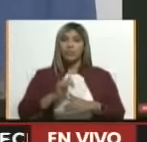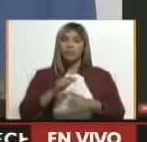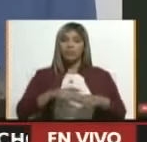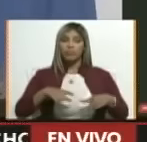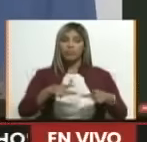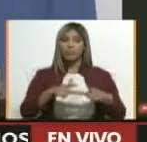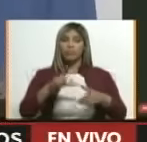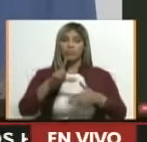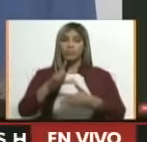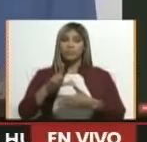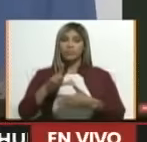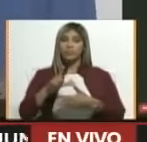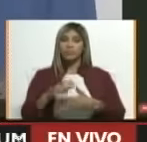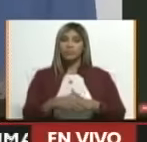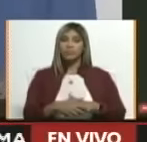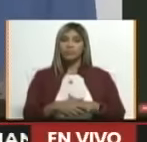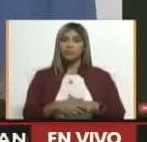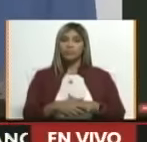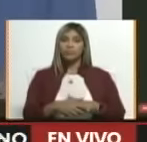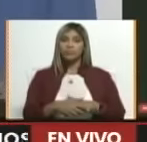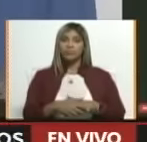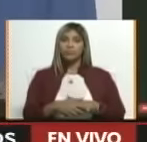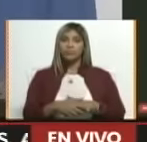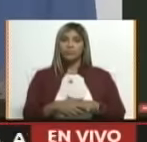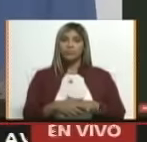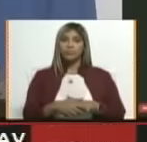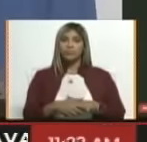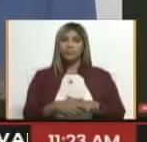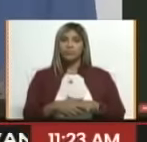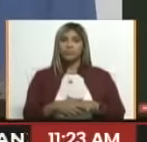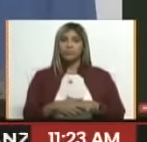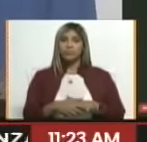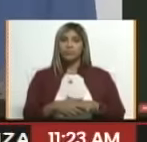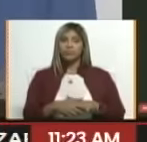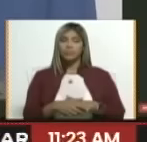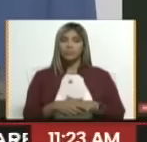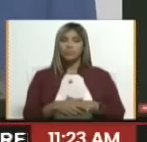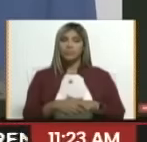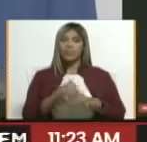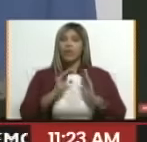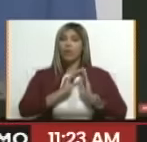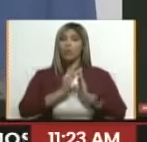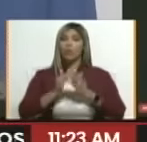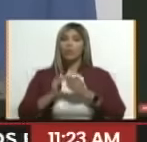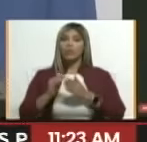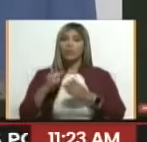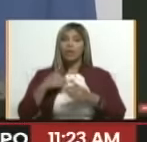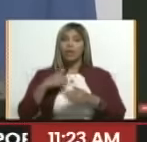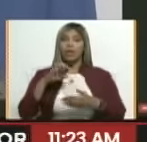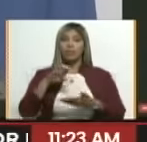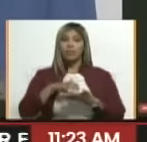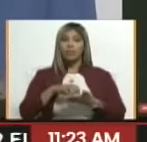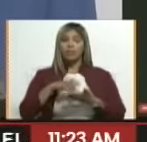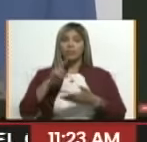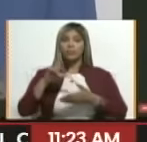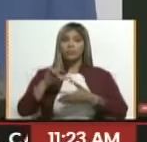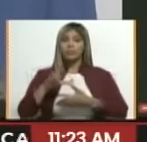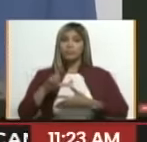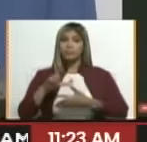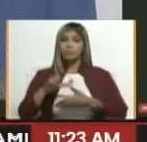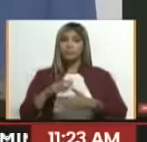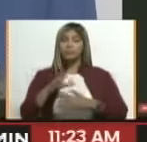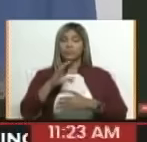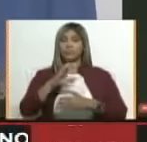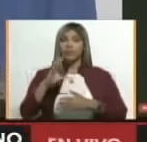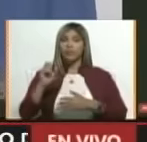región latinoamericana y caribeña. La Comunidad de Estados Latinoamericanos y Caribeños,